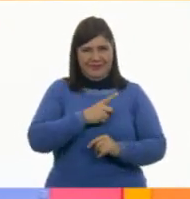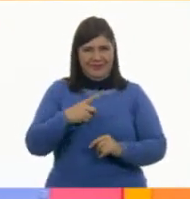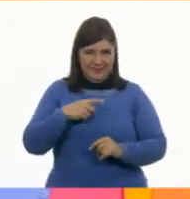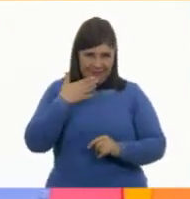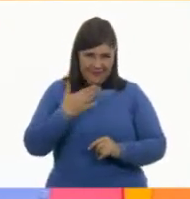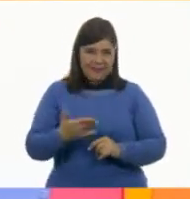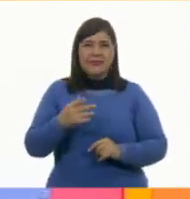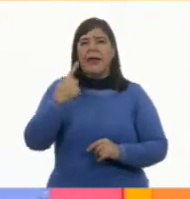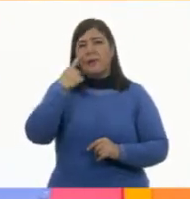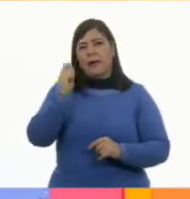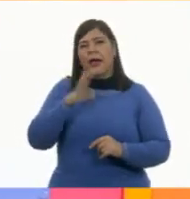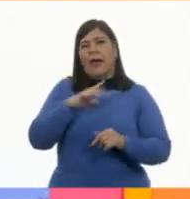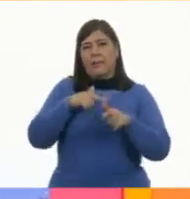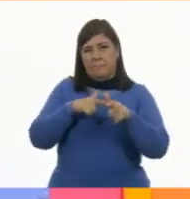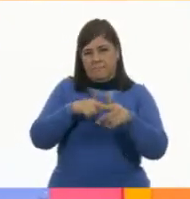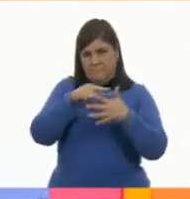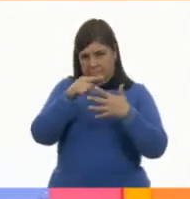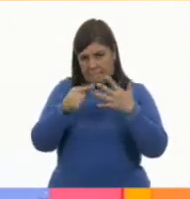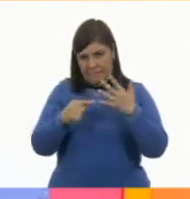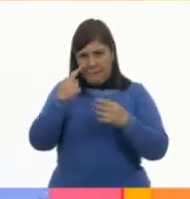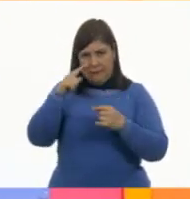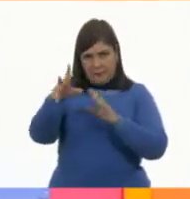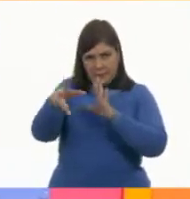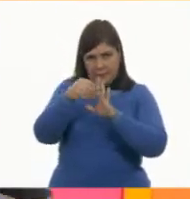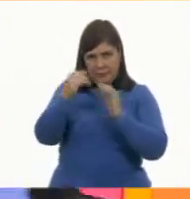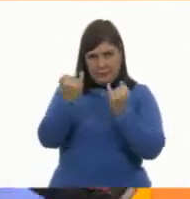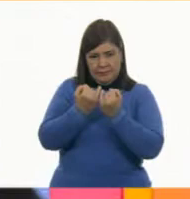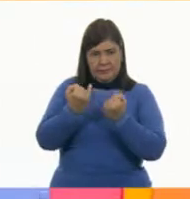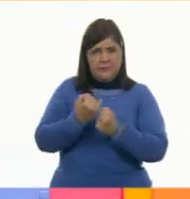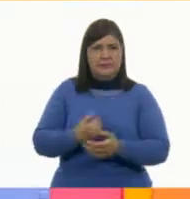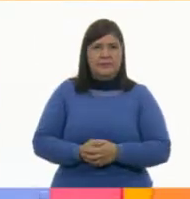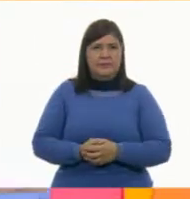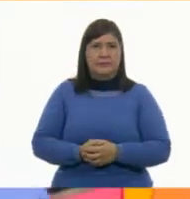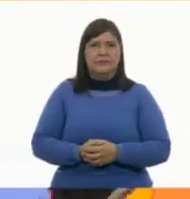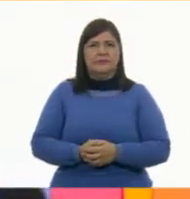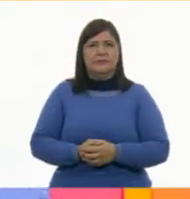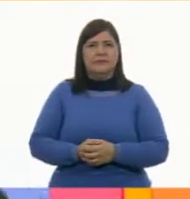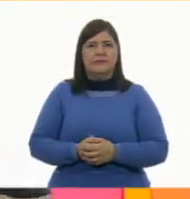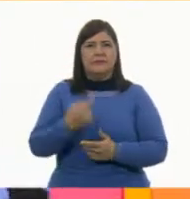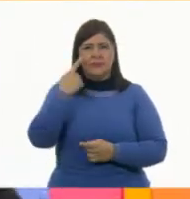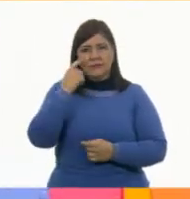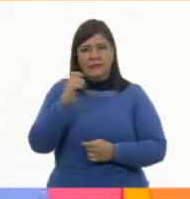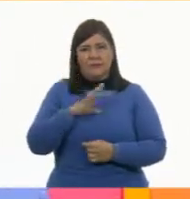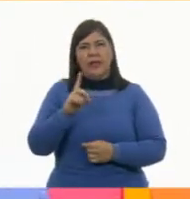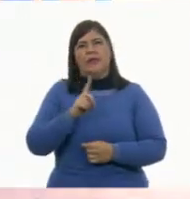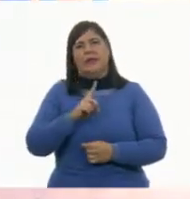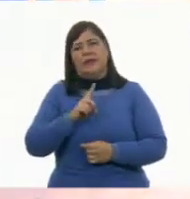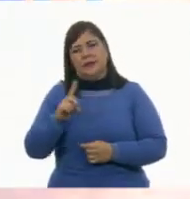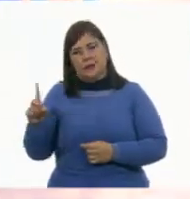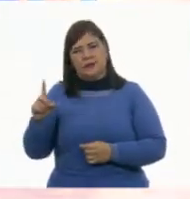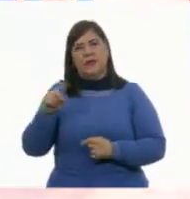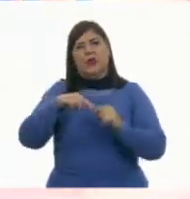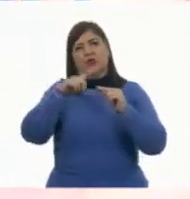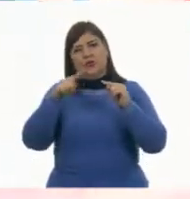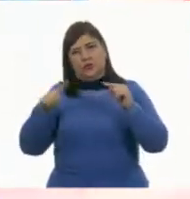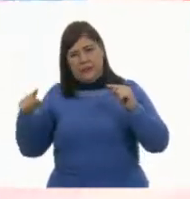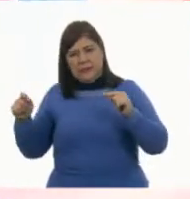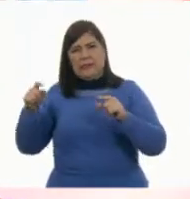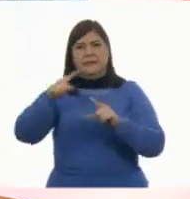hacerlo ahora de forma continua, ¿ok? Hacia la derecha, en ondita, en